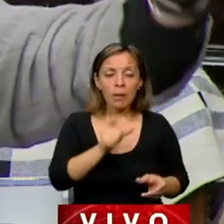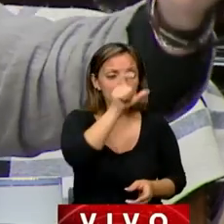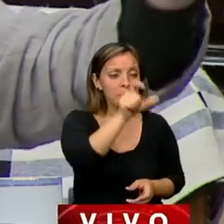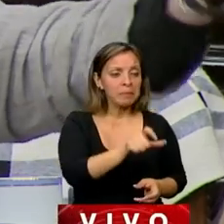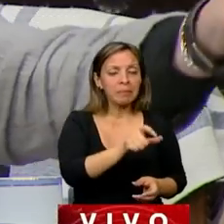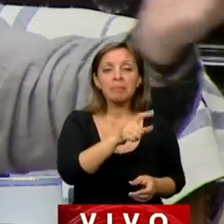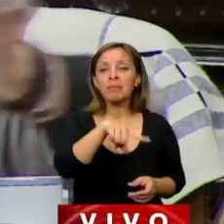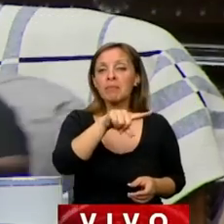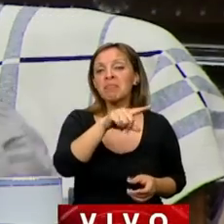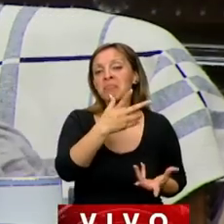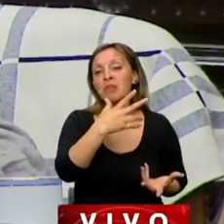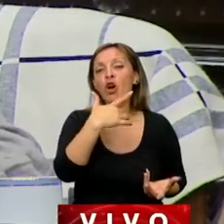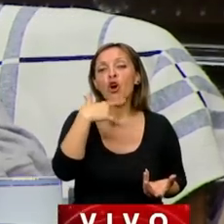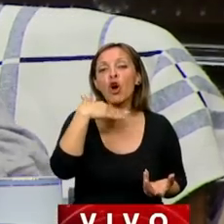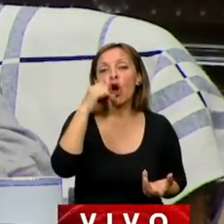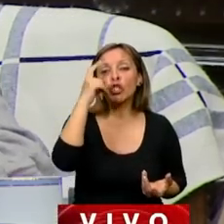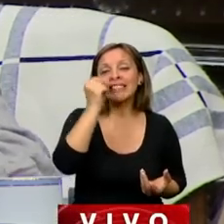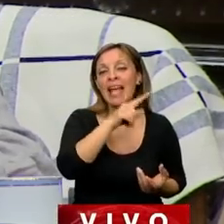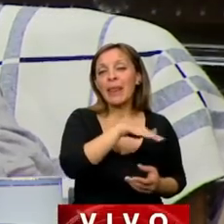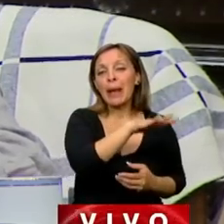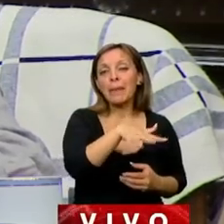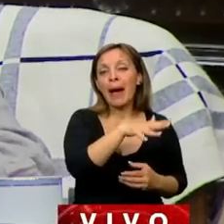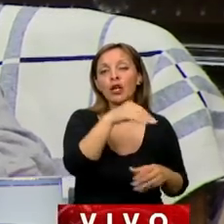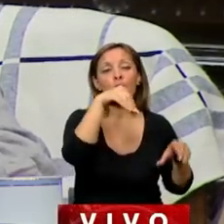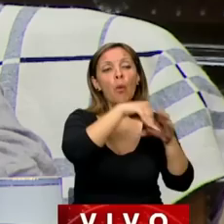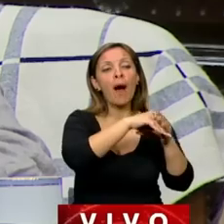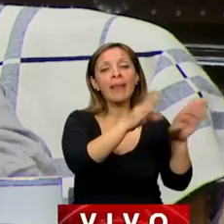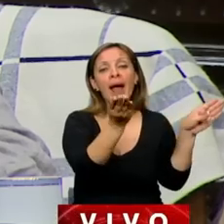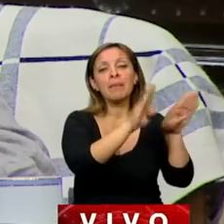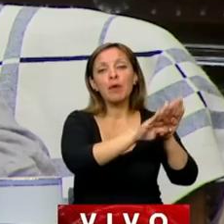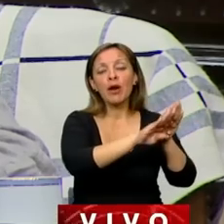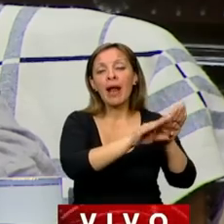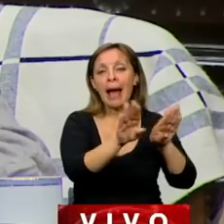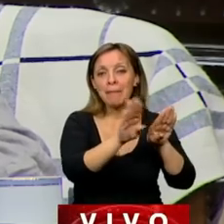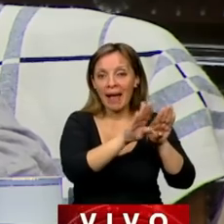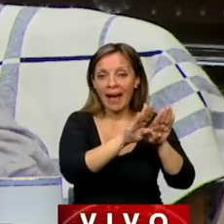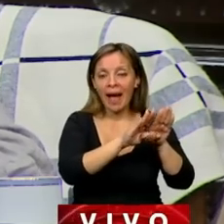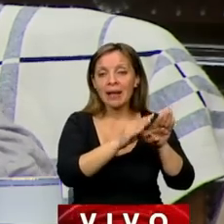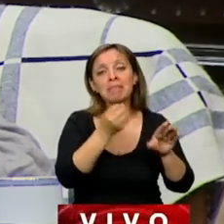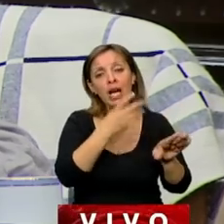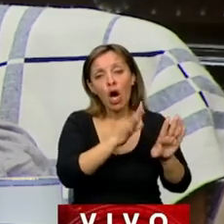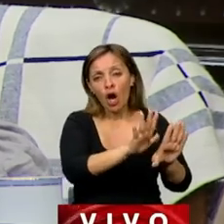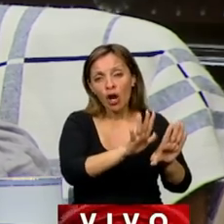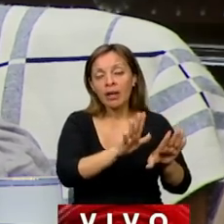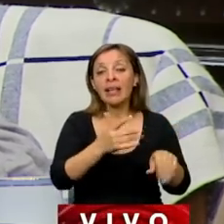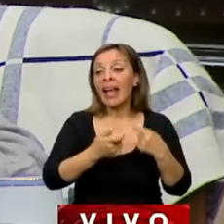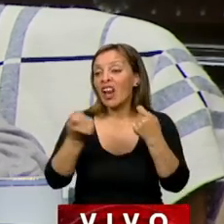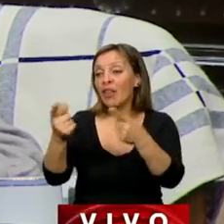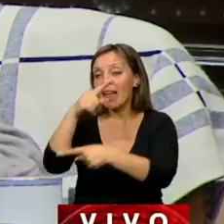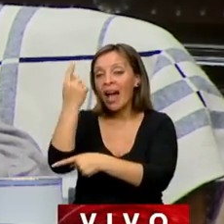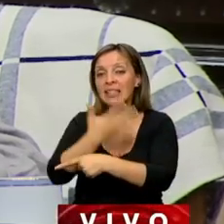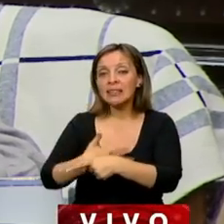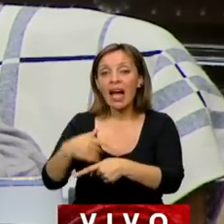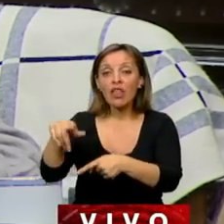arma guardado en el placar y no que don José la entregue al Estado y que no sepamos qué pasa con el